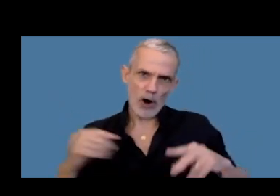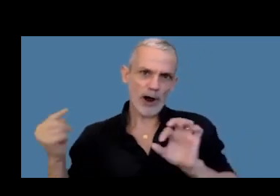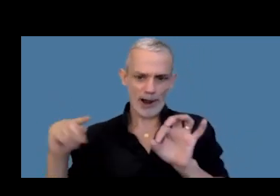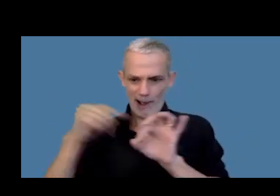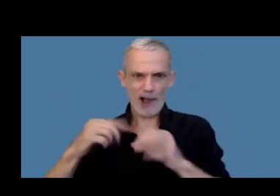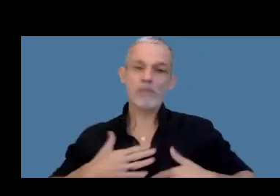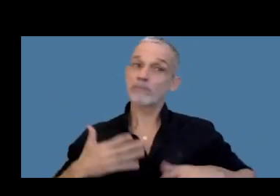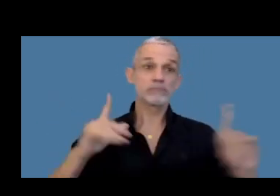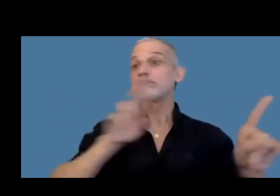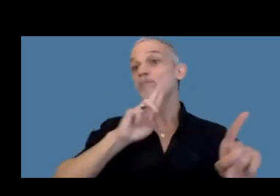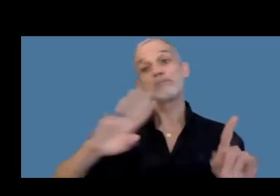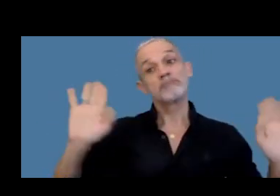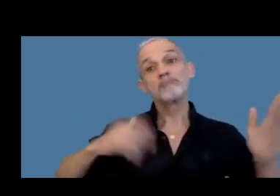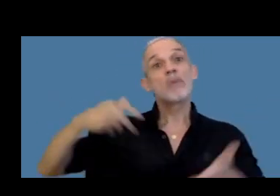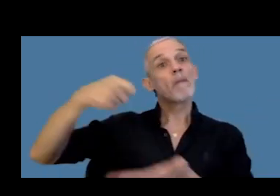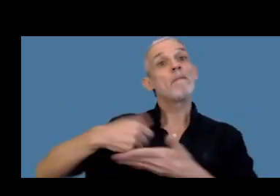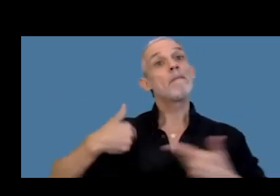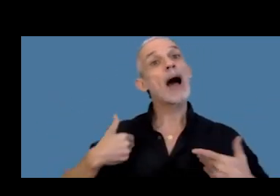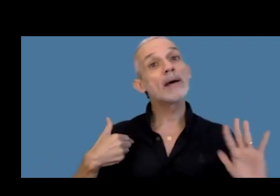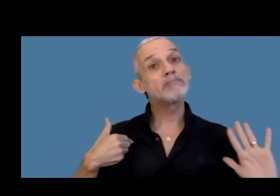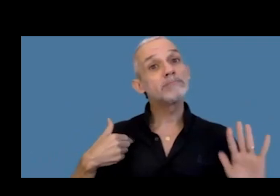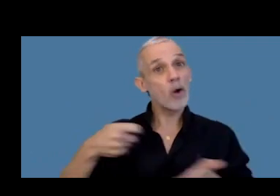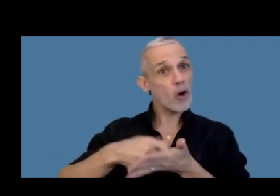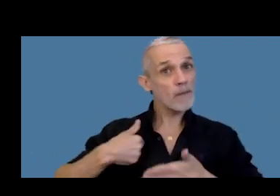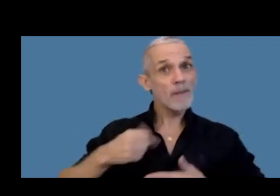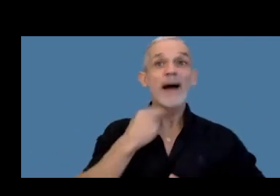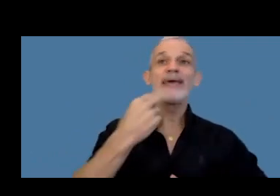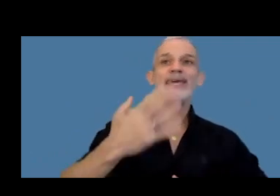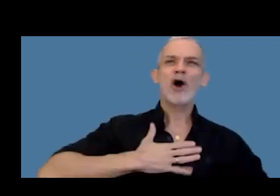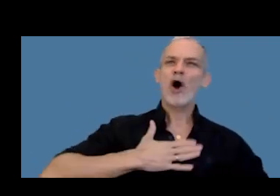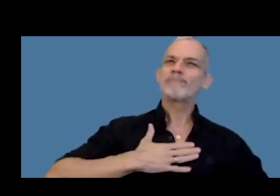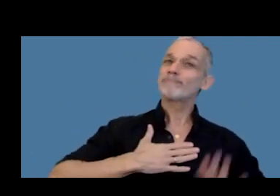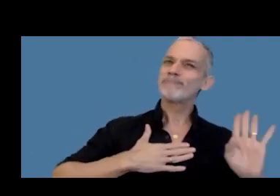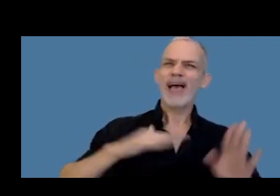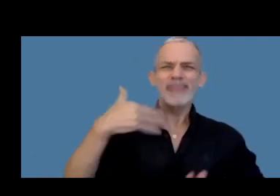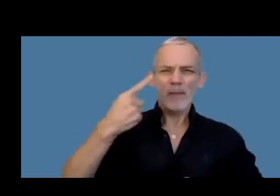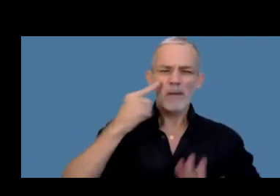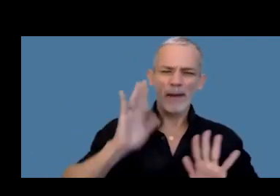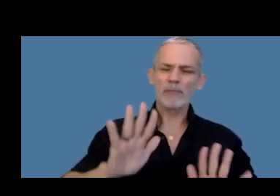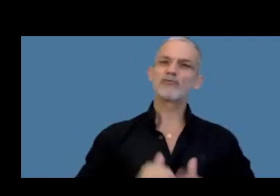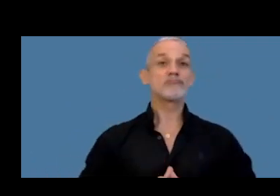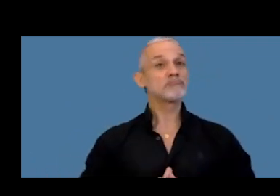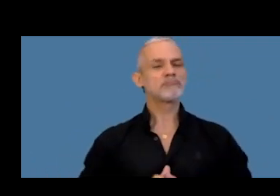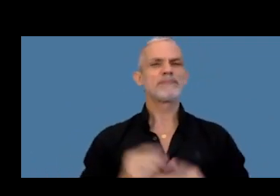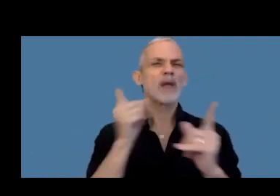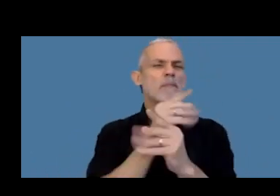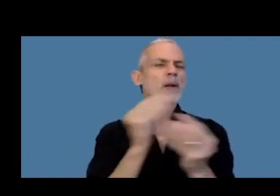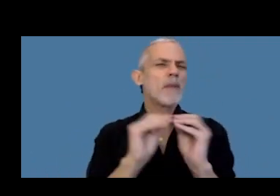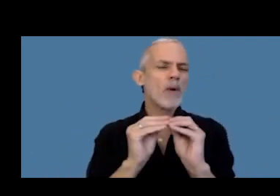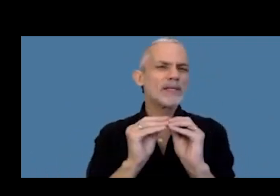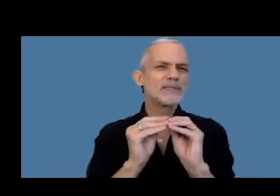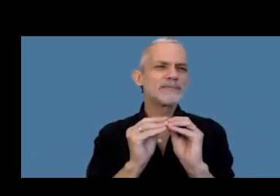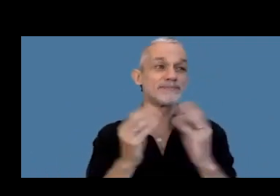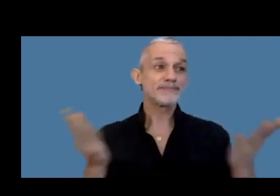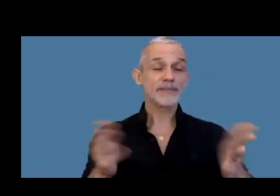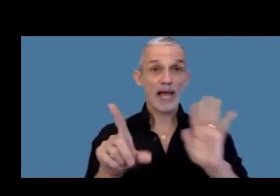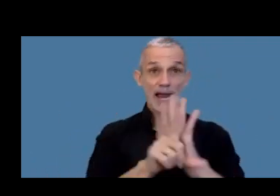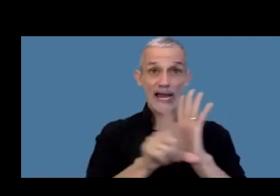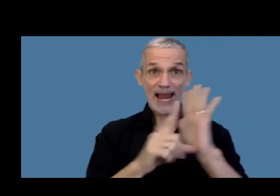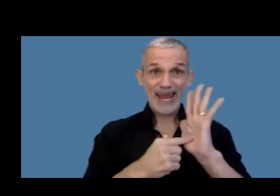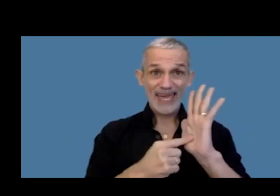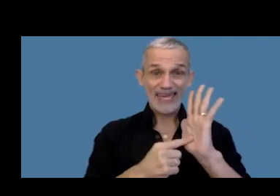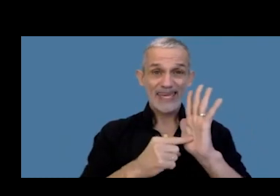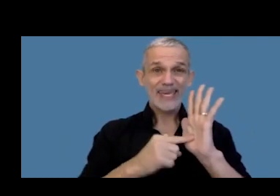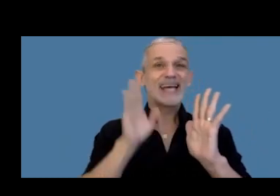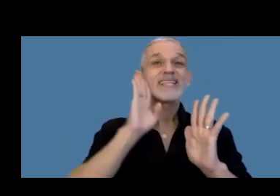no, hasta que no me paguen, este hijo es mío y después vemos. ¿Cuál era el problema? Que la ley de California en materia